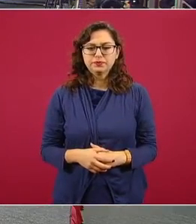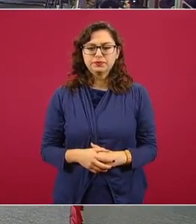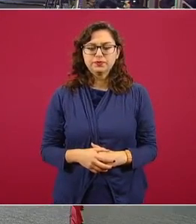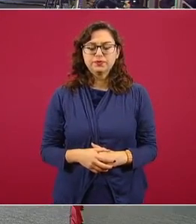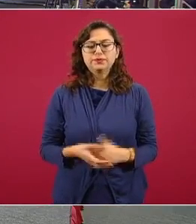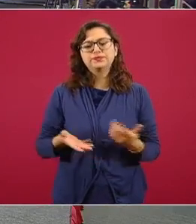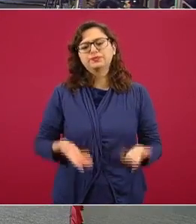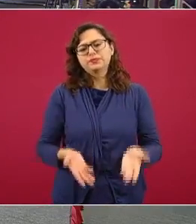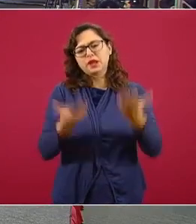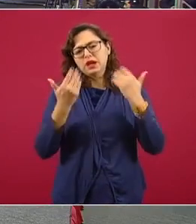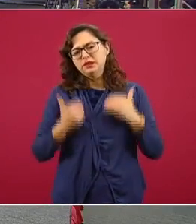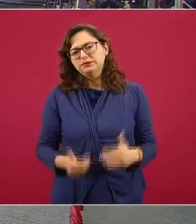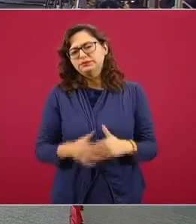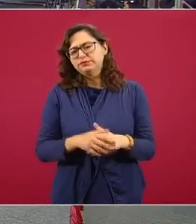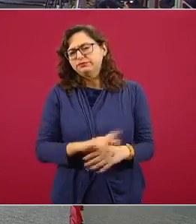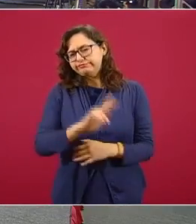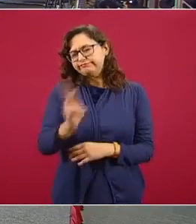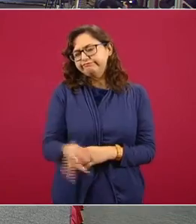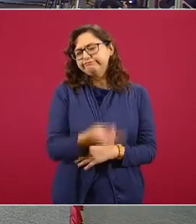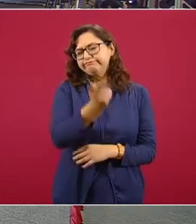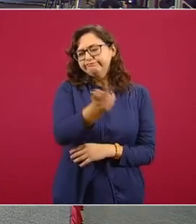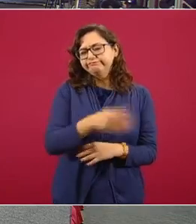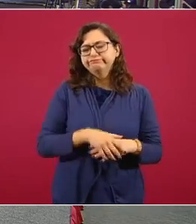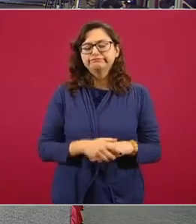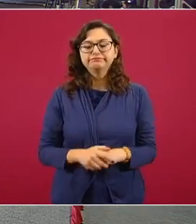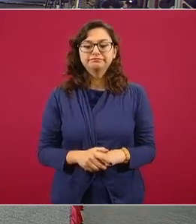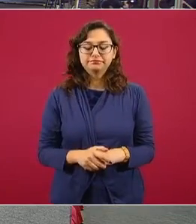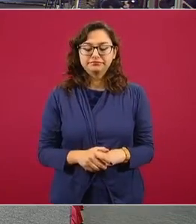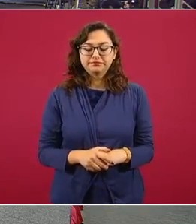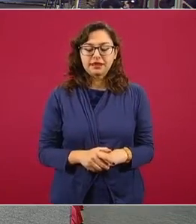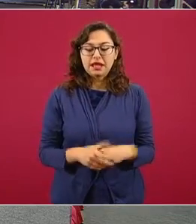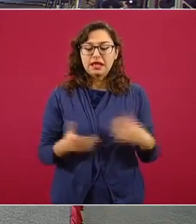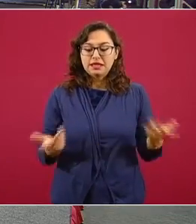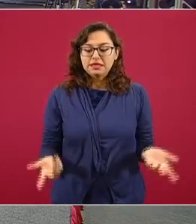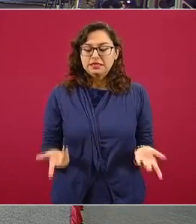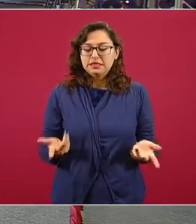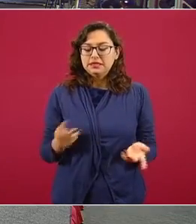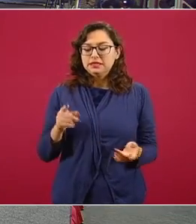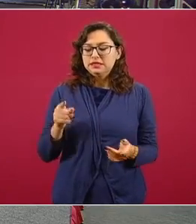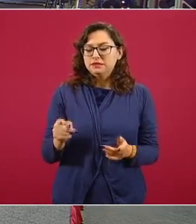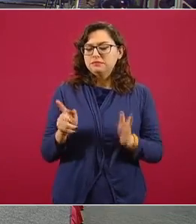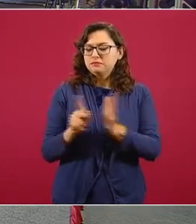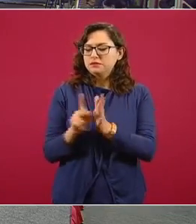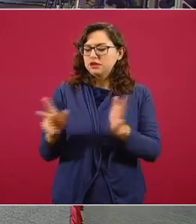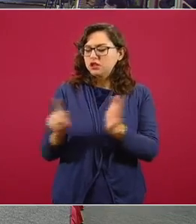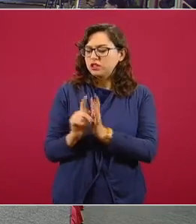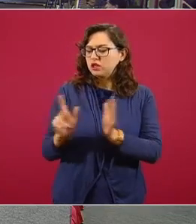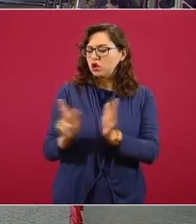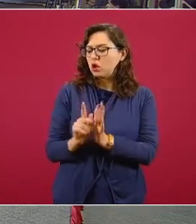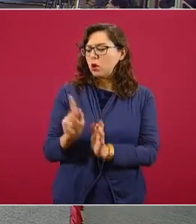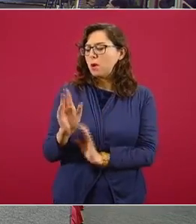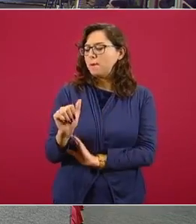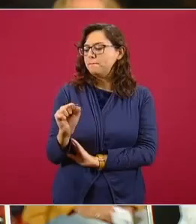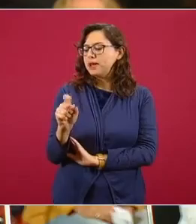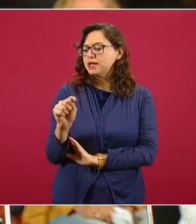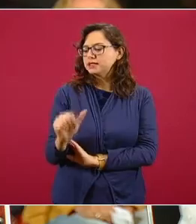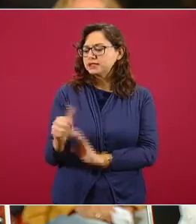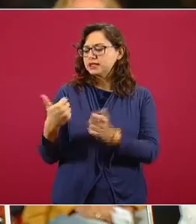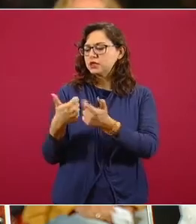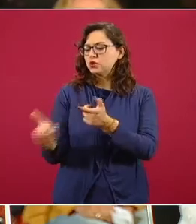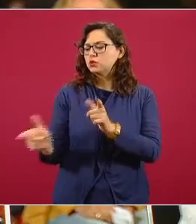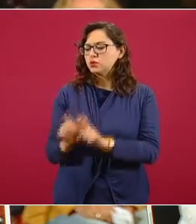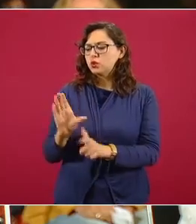Ahora, señor presidente, una de las inquietudes de los lectores de Diario Basta, Grupo Cantón, ha sido en reiteradas veces la